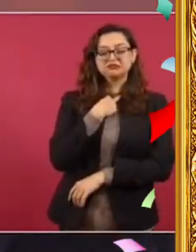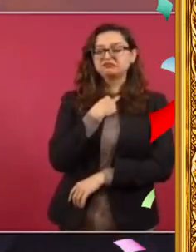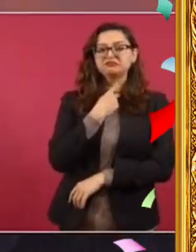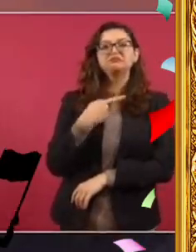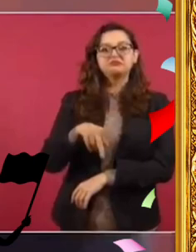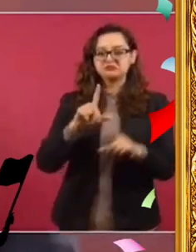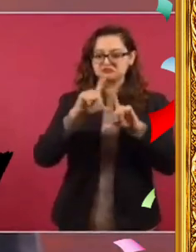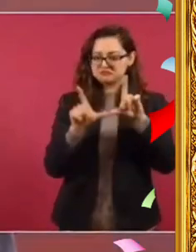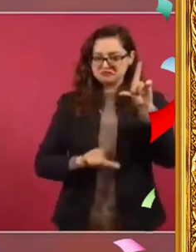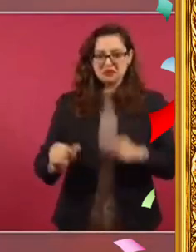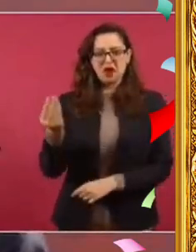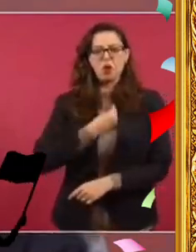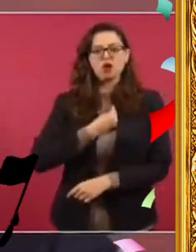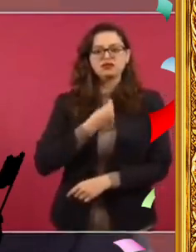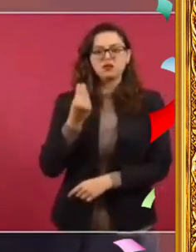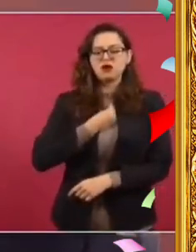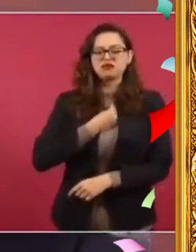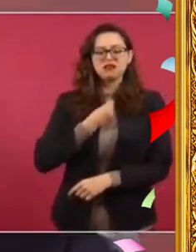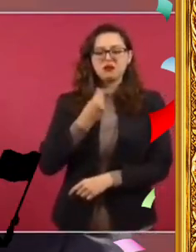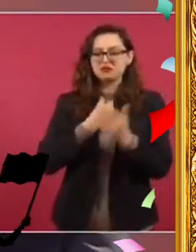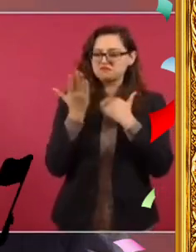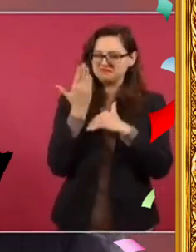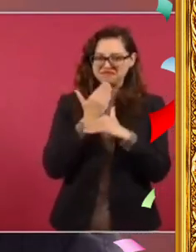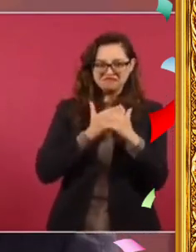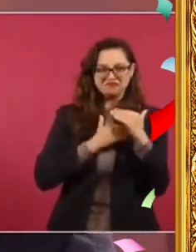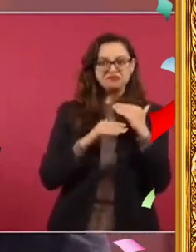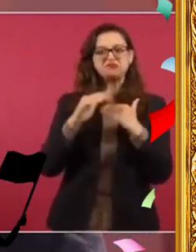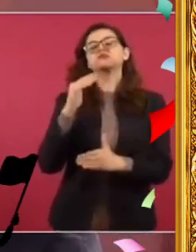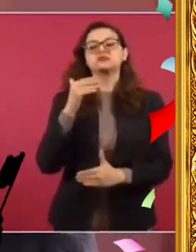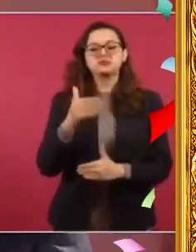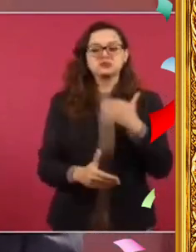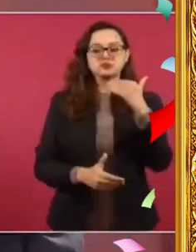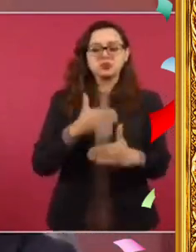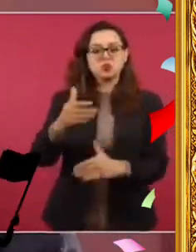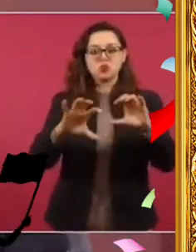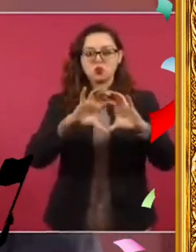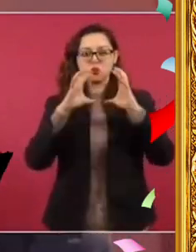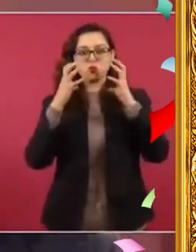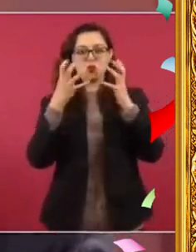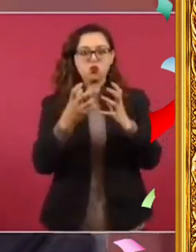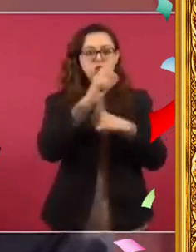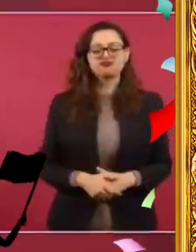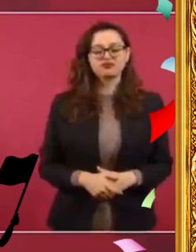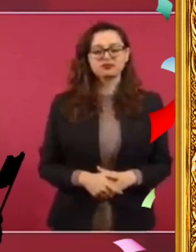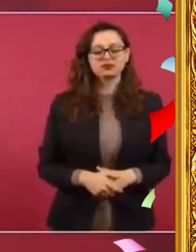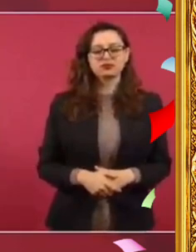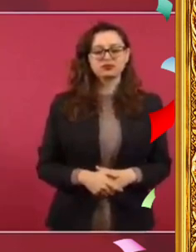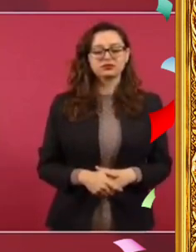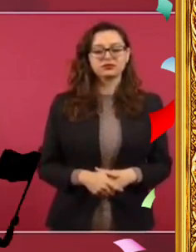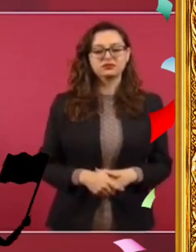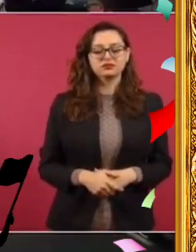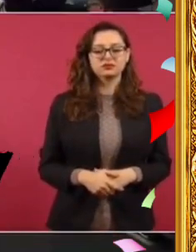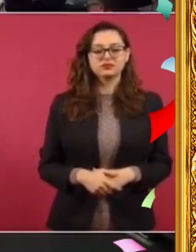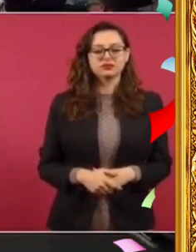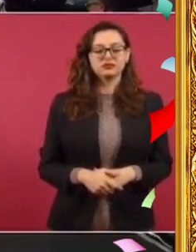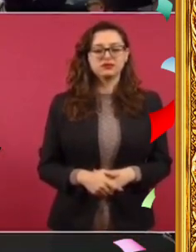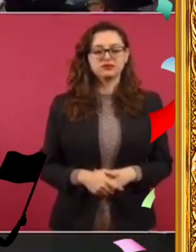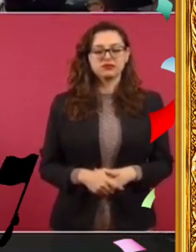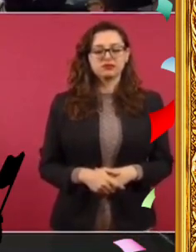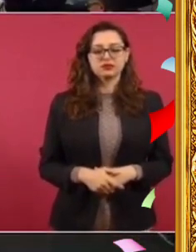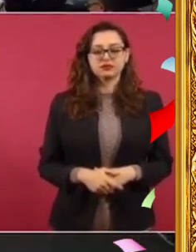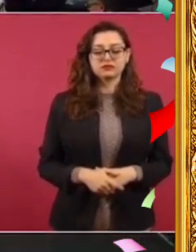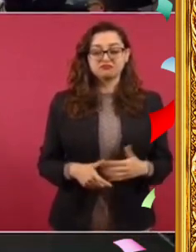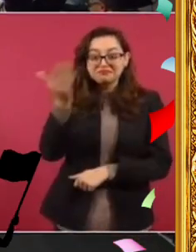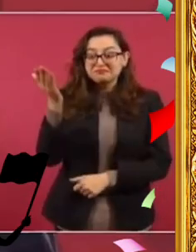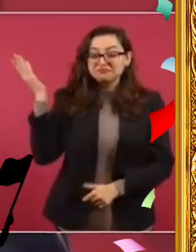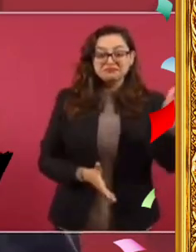México está avanzando y se acrecienta su prestigio en el concierto de las naciones. Por eso, que